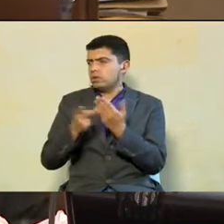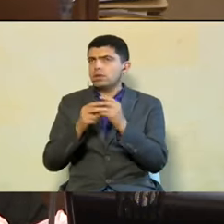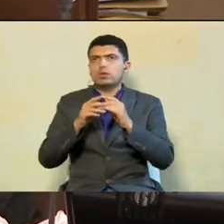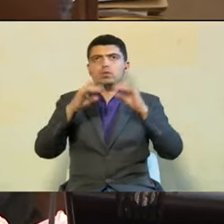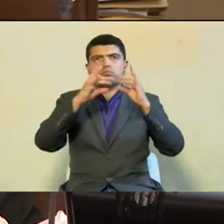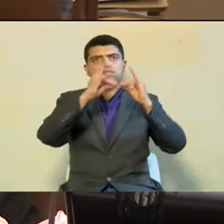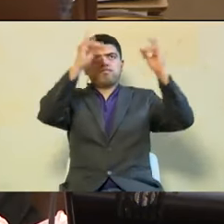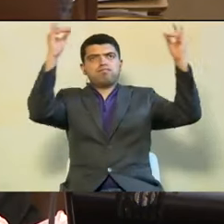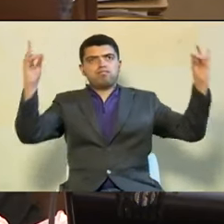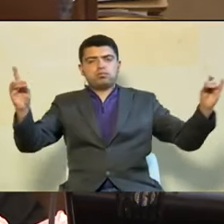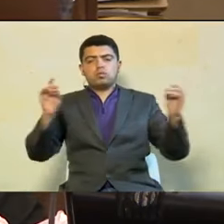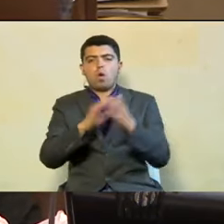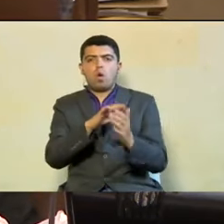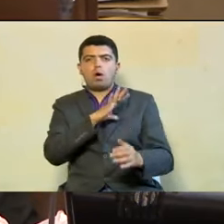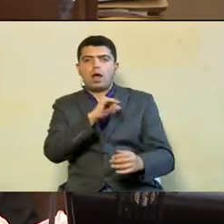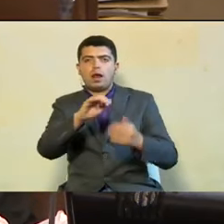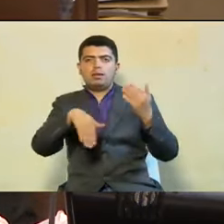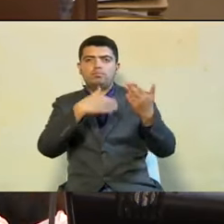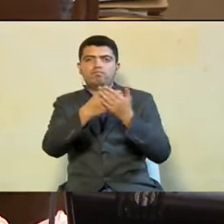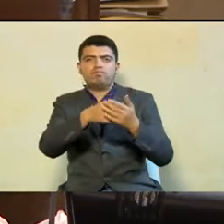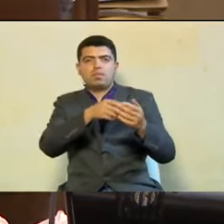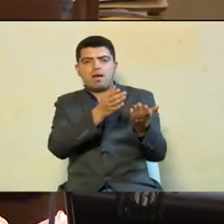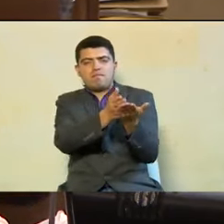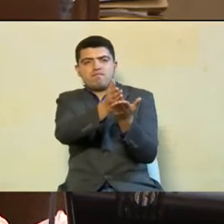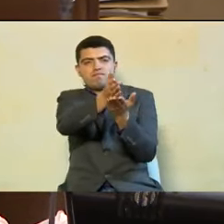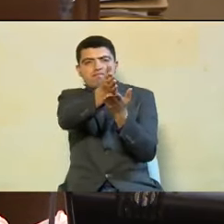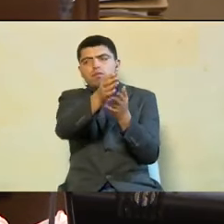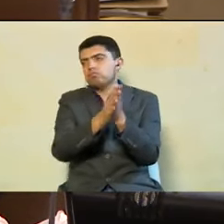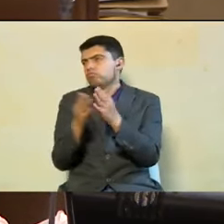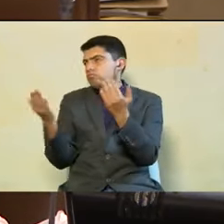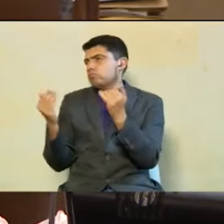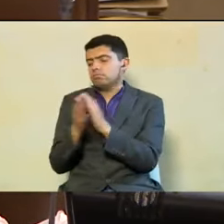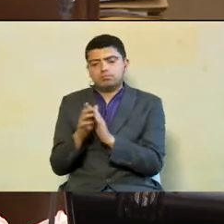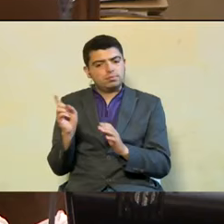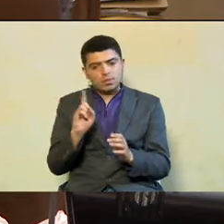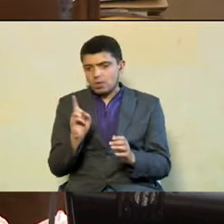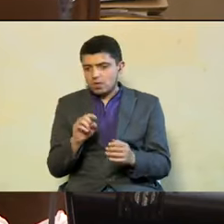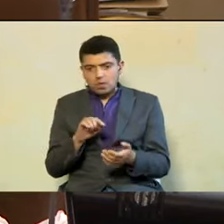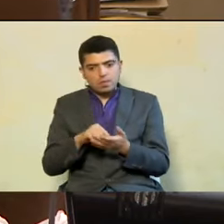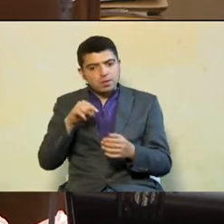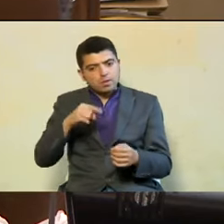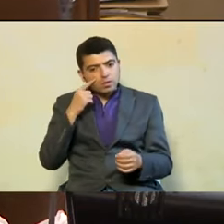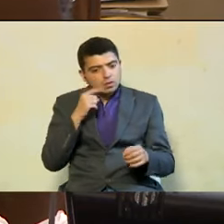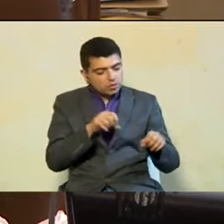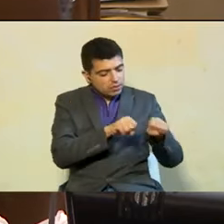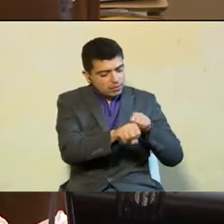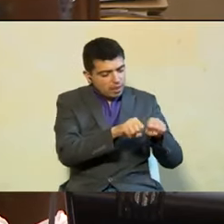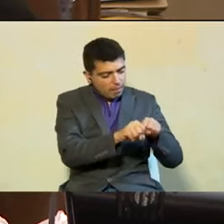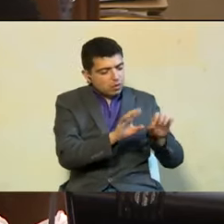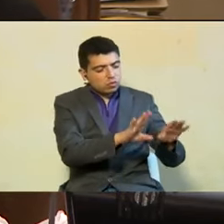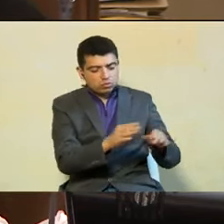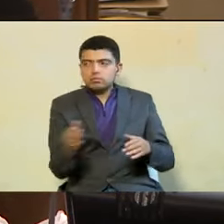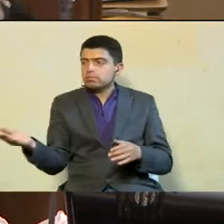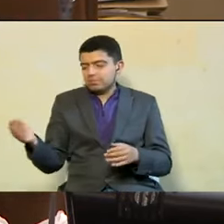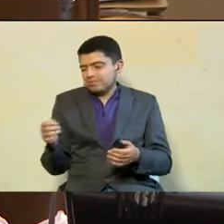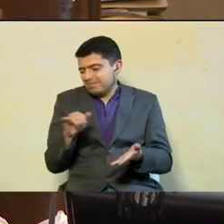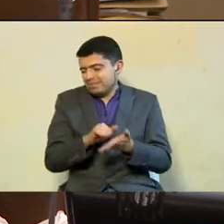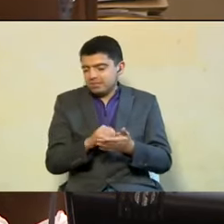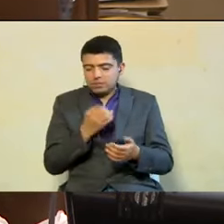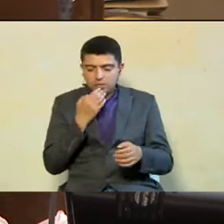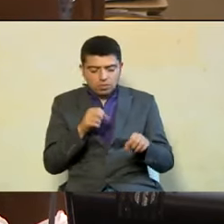ocurre Exactamente lo mismo acá lo que estamos diciendo es como lo han dicho zapatero a tus zapatos aquellos que hacen alguna formación